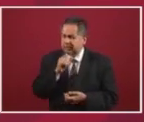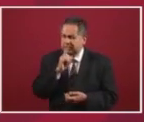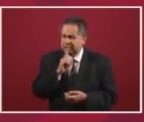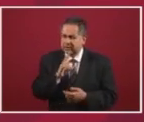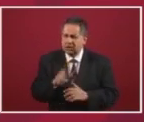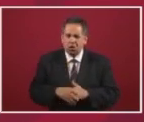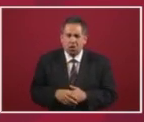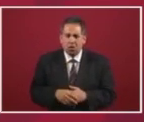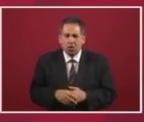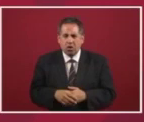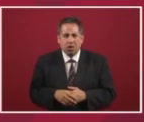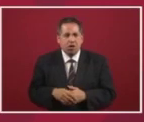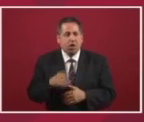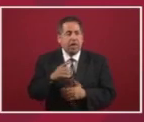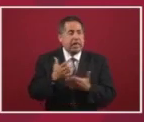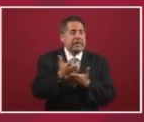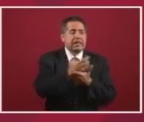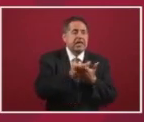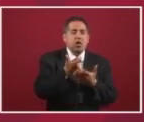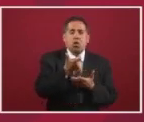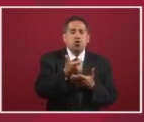La riqueza no es contagiosa.